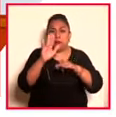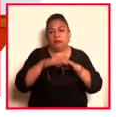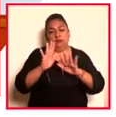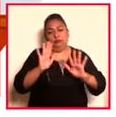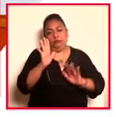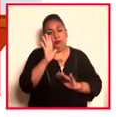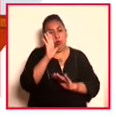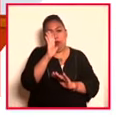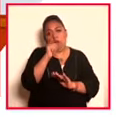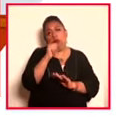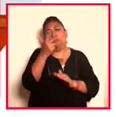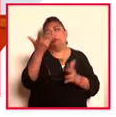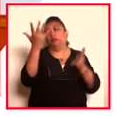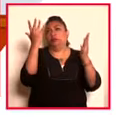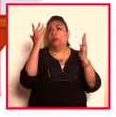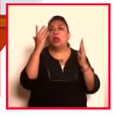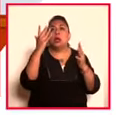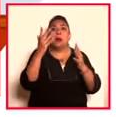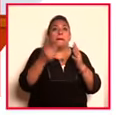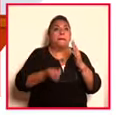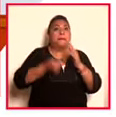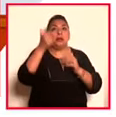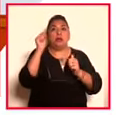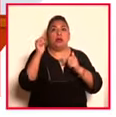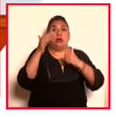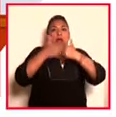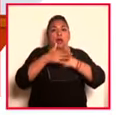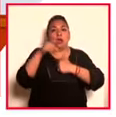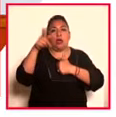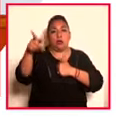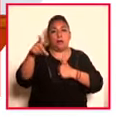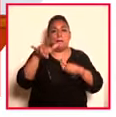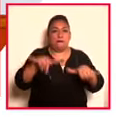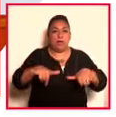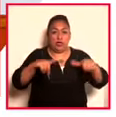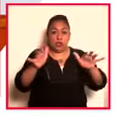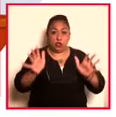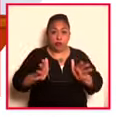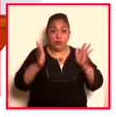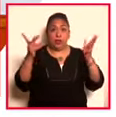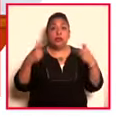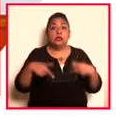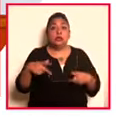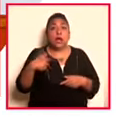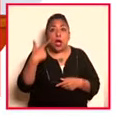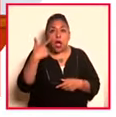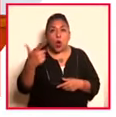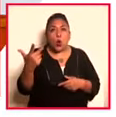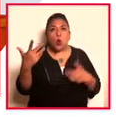perder la premiere en Venecia y las sorpresas que el público se va a llevar.